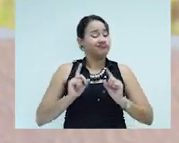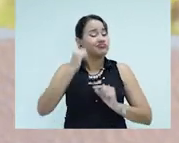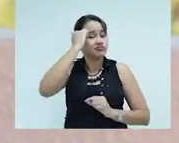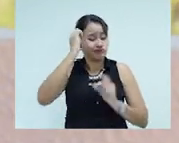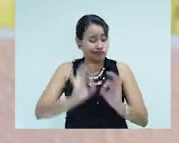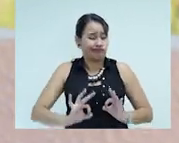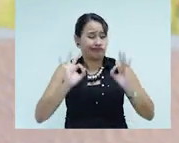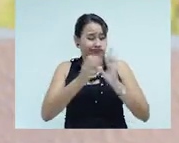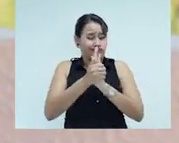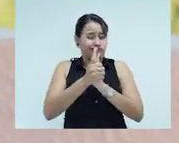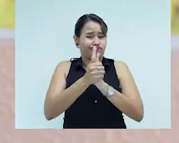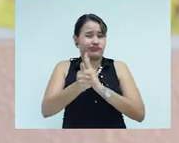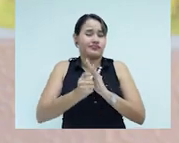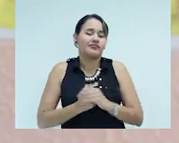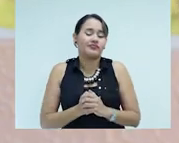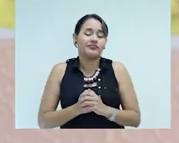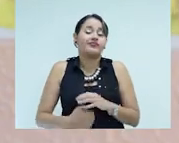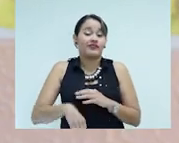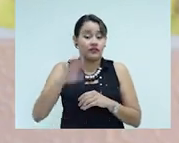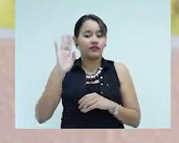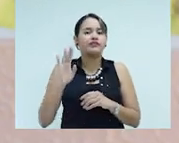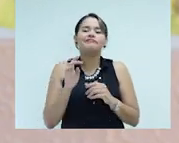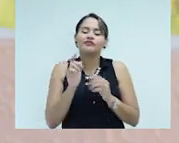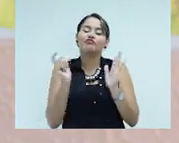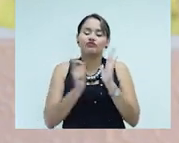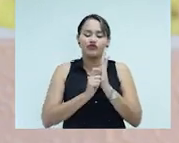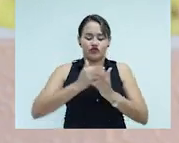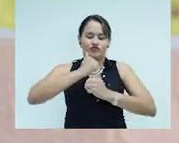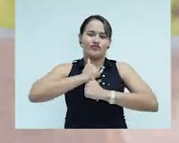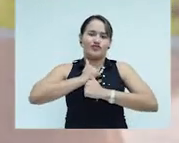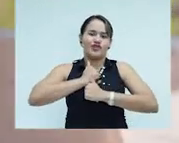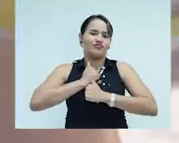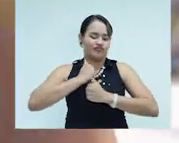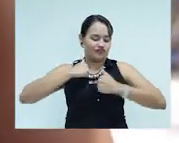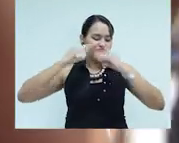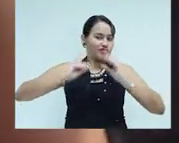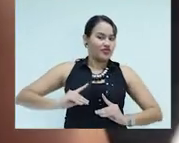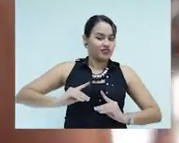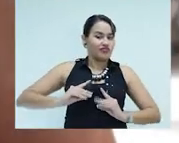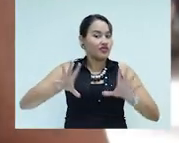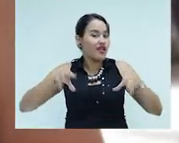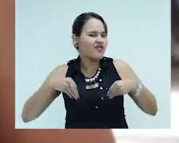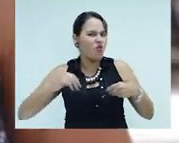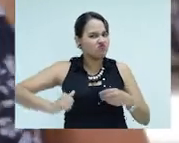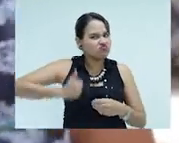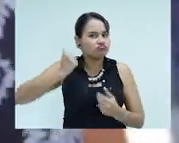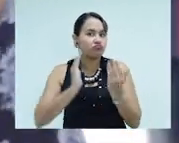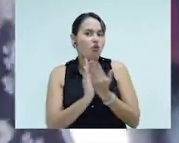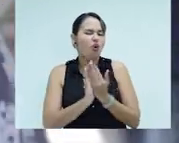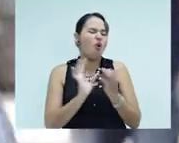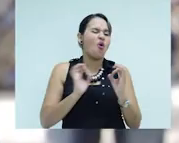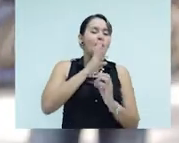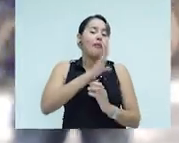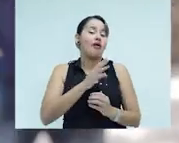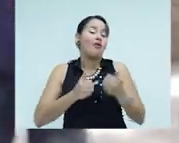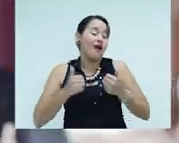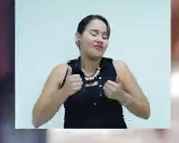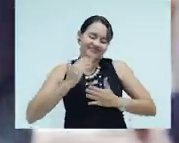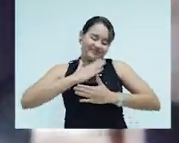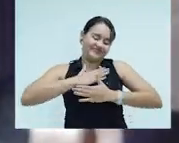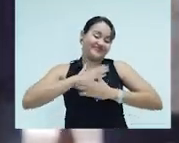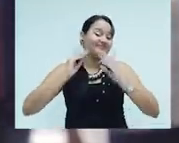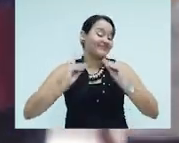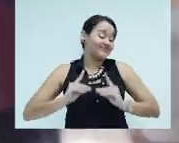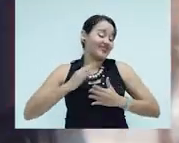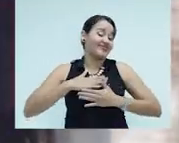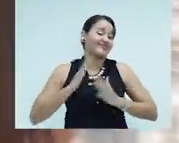muy calificados. Ya está en uno mismo aprovechar esos escenarios, esos espacios y a